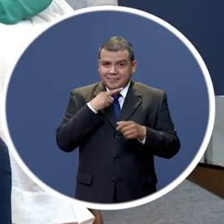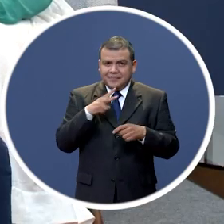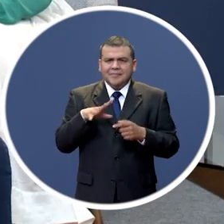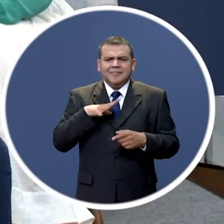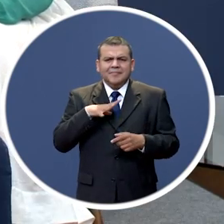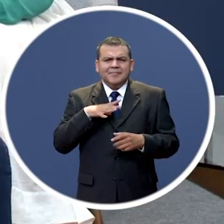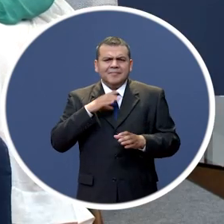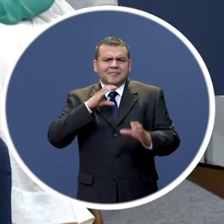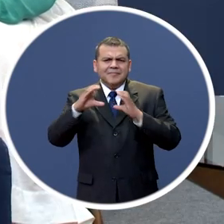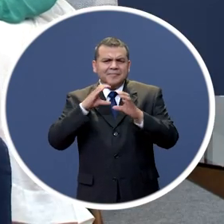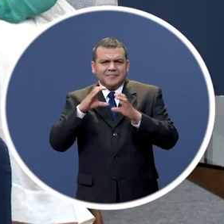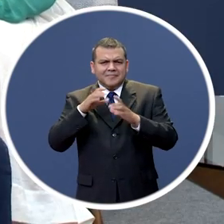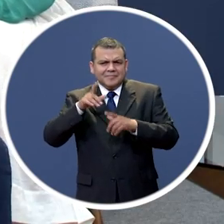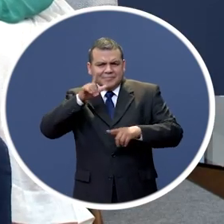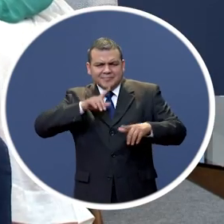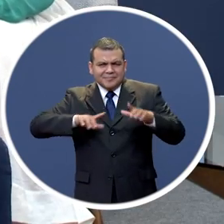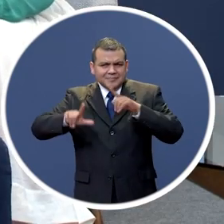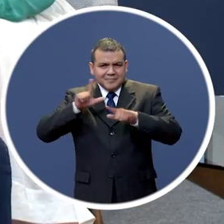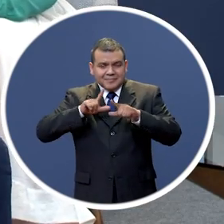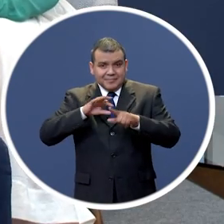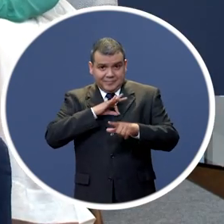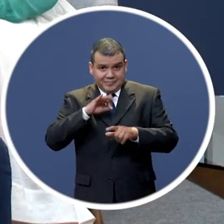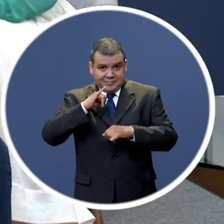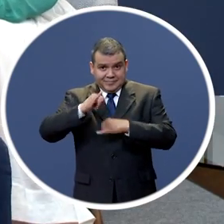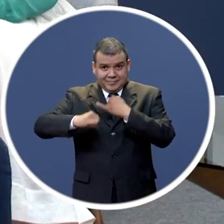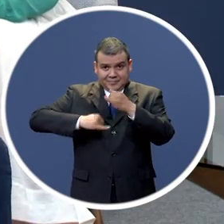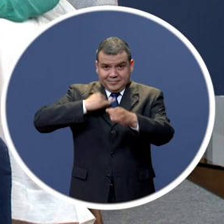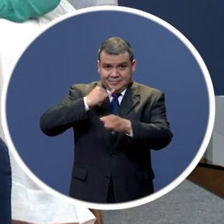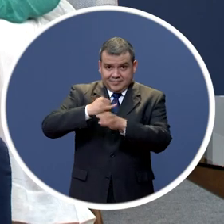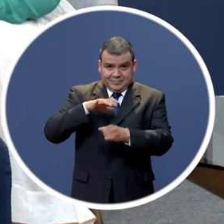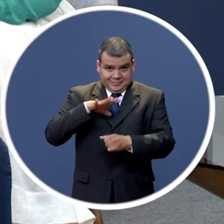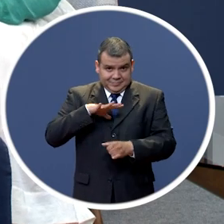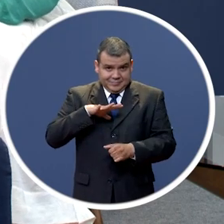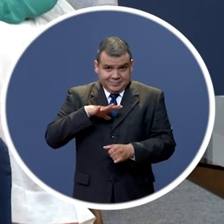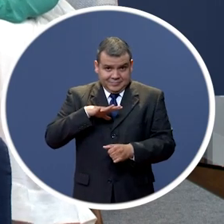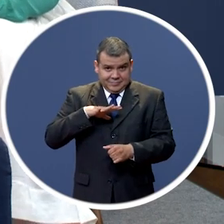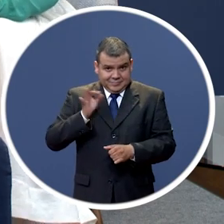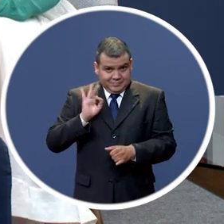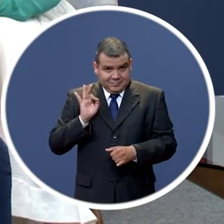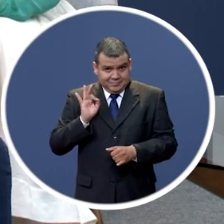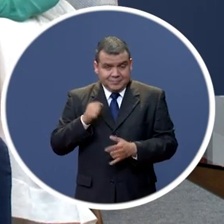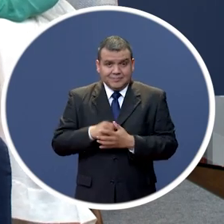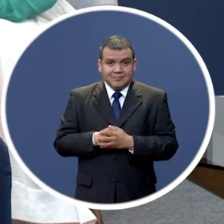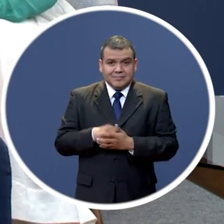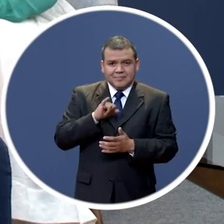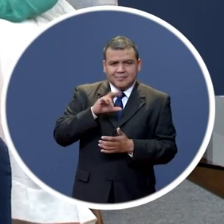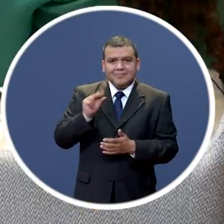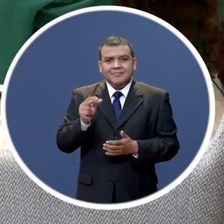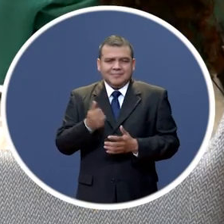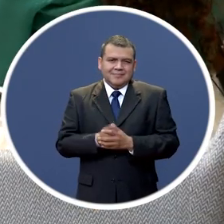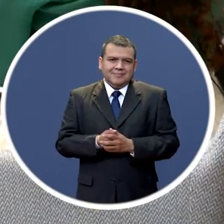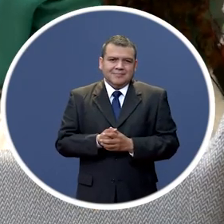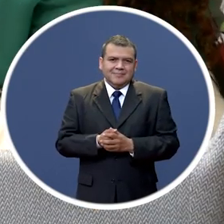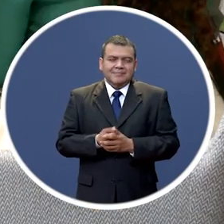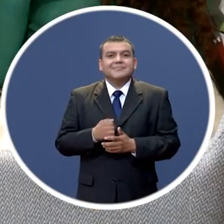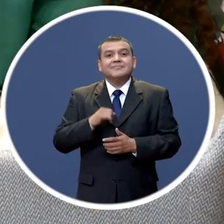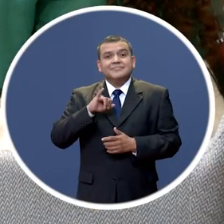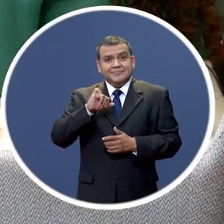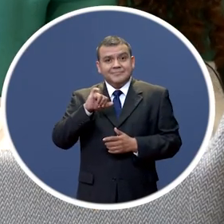comunicación, algunas señas que se puedan manejar de modo internacional o no?